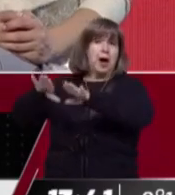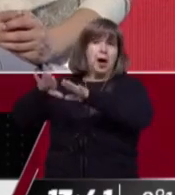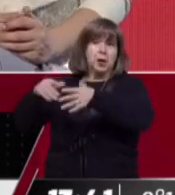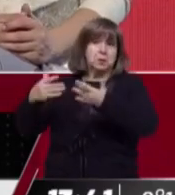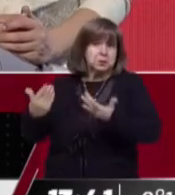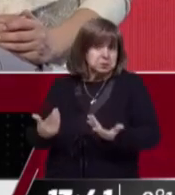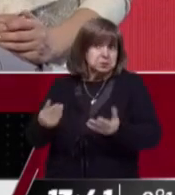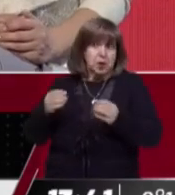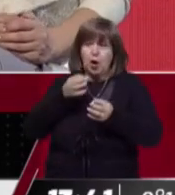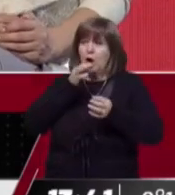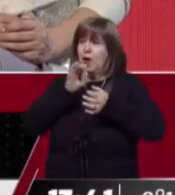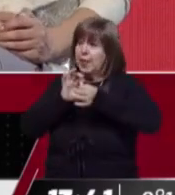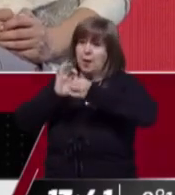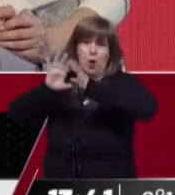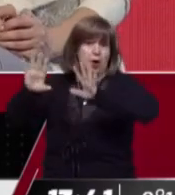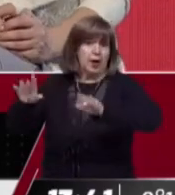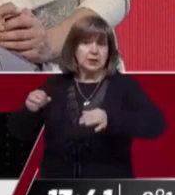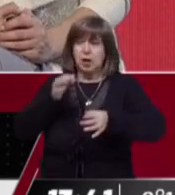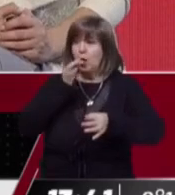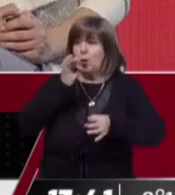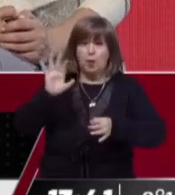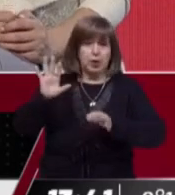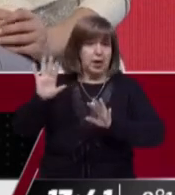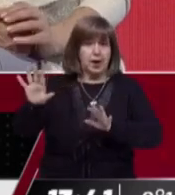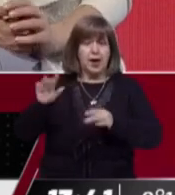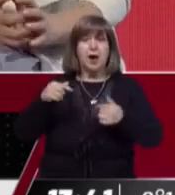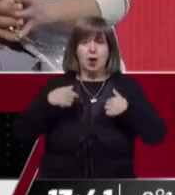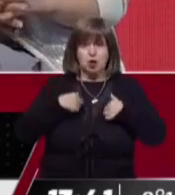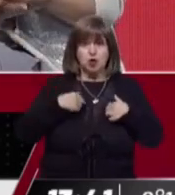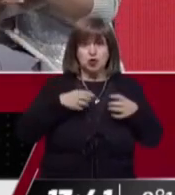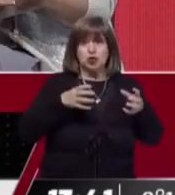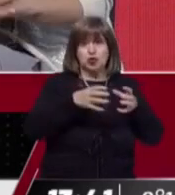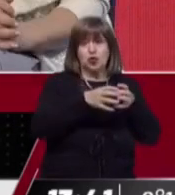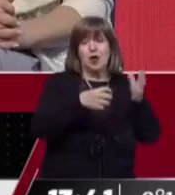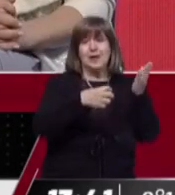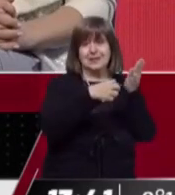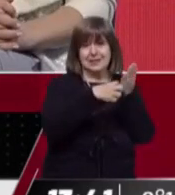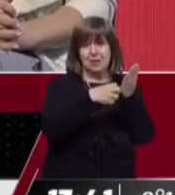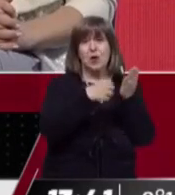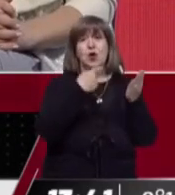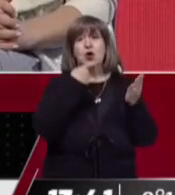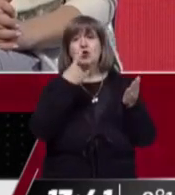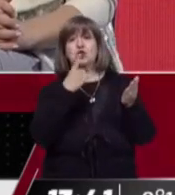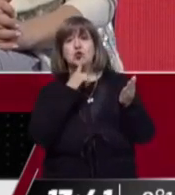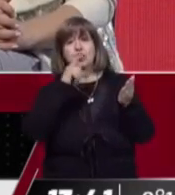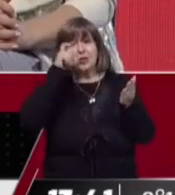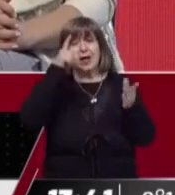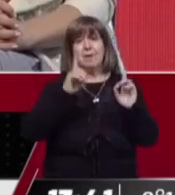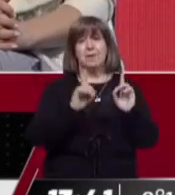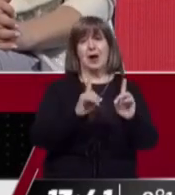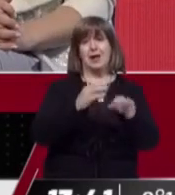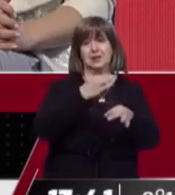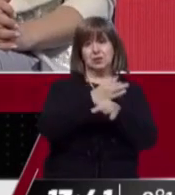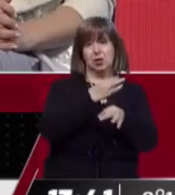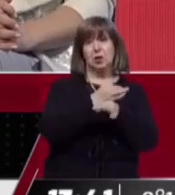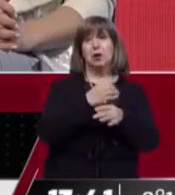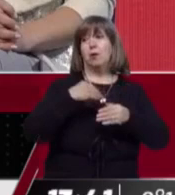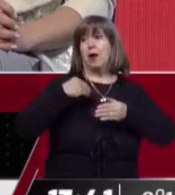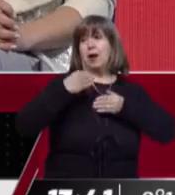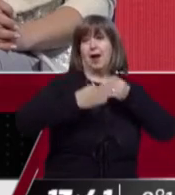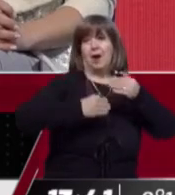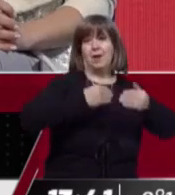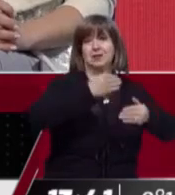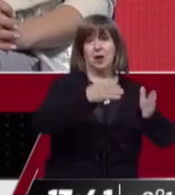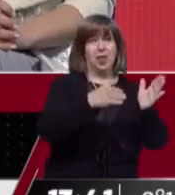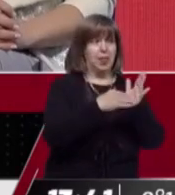esa democracia Cómo seguir avanzando en el conflicto y nosotros como sindicato como sute también avanzamos según la la